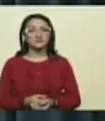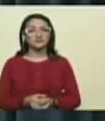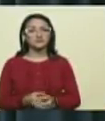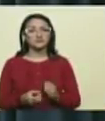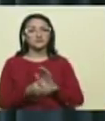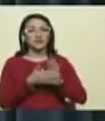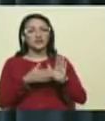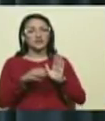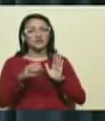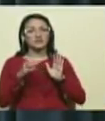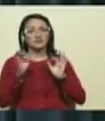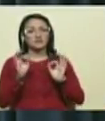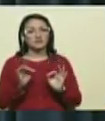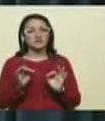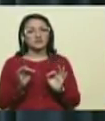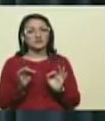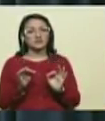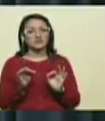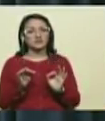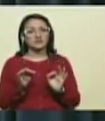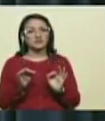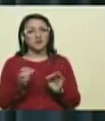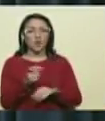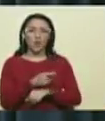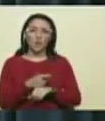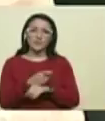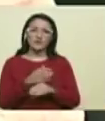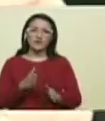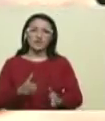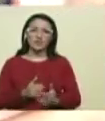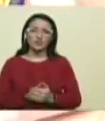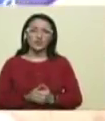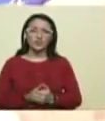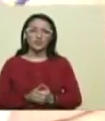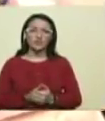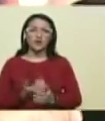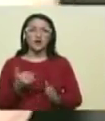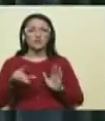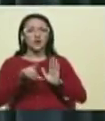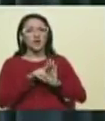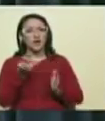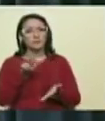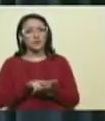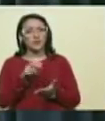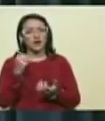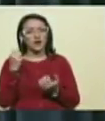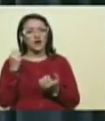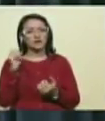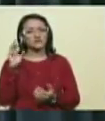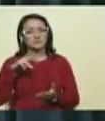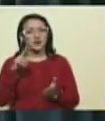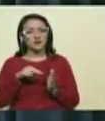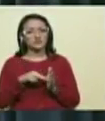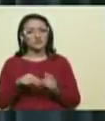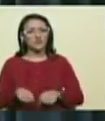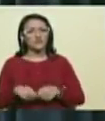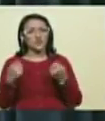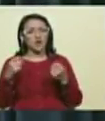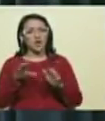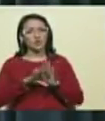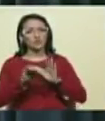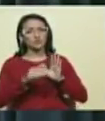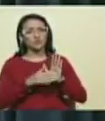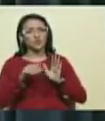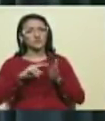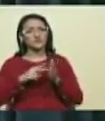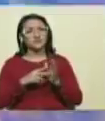o un decreto de un gobernador o una ley aprobada por la Asamblea Nacional que violente esta